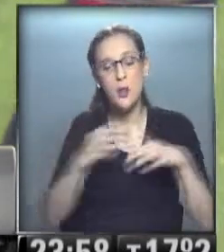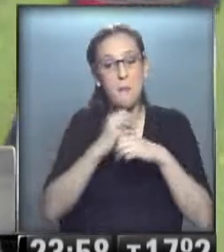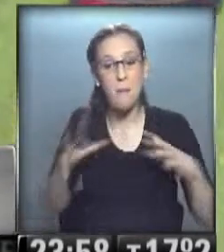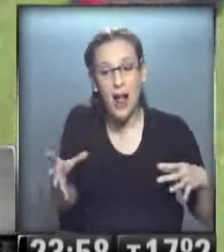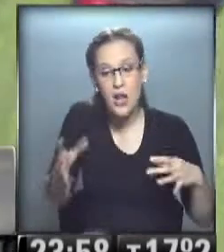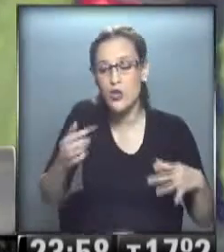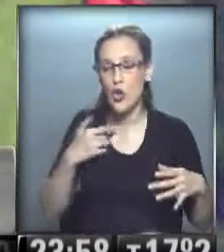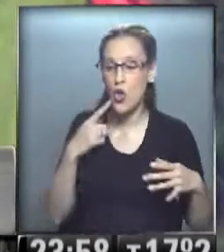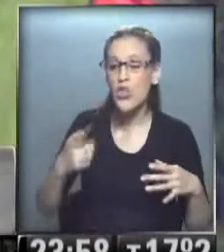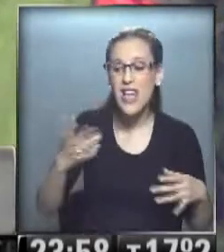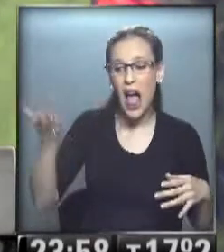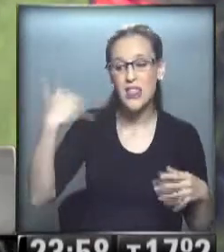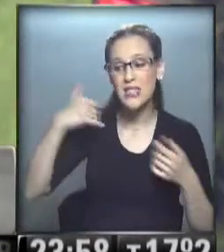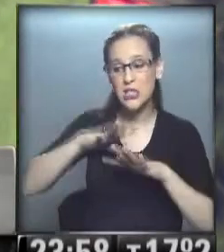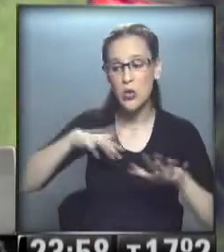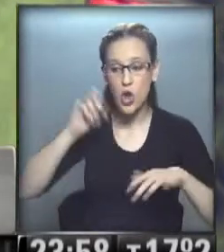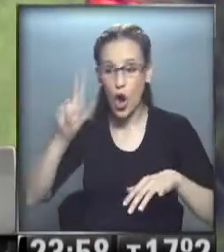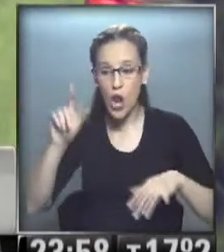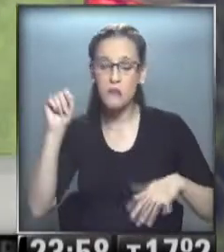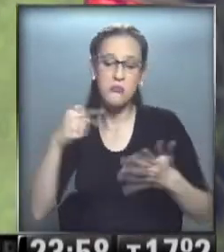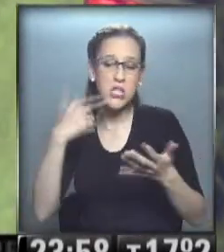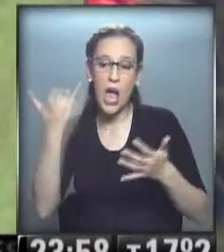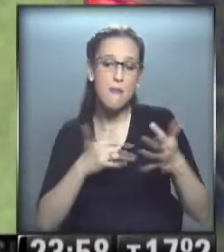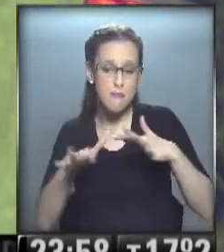dije cuando las cosas iban bien, que iba a ser así.